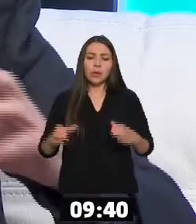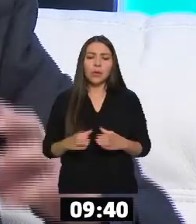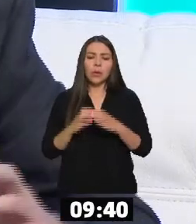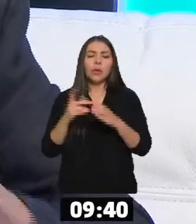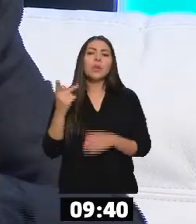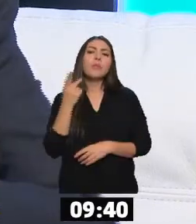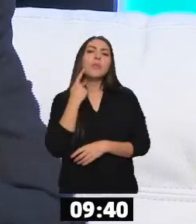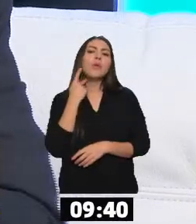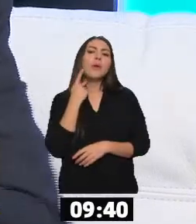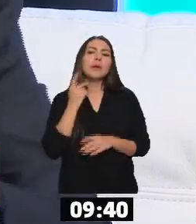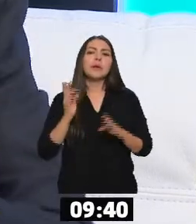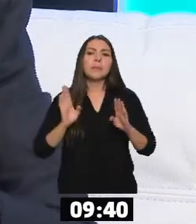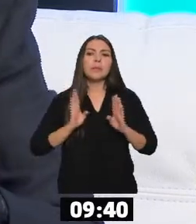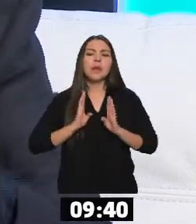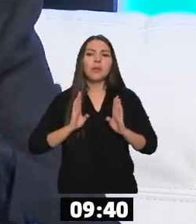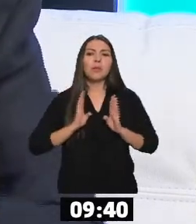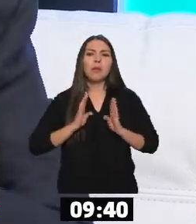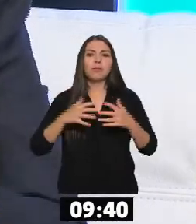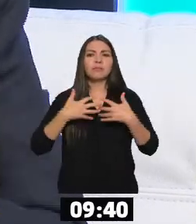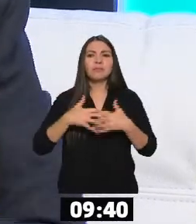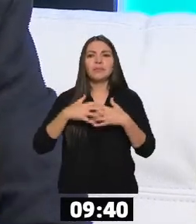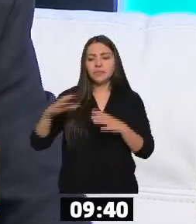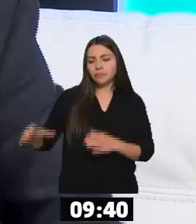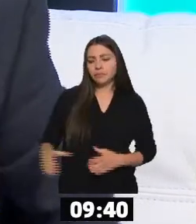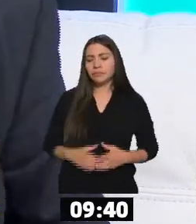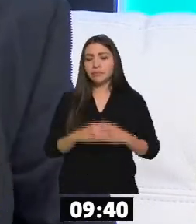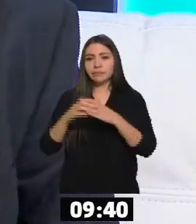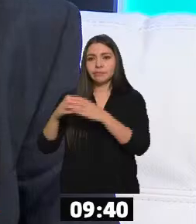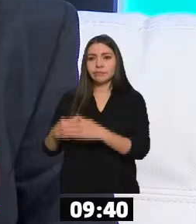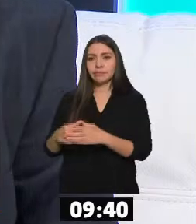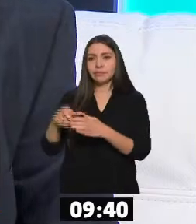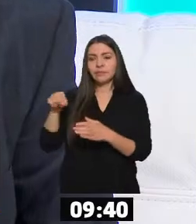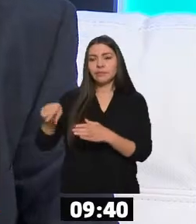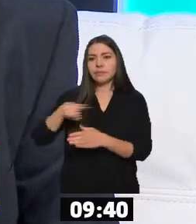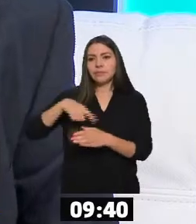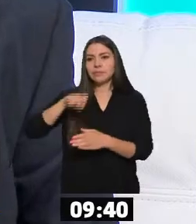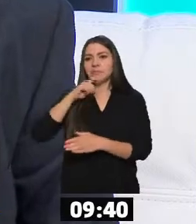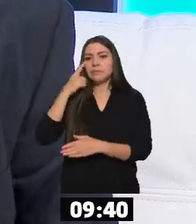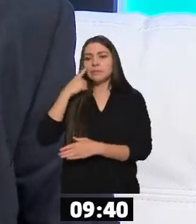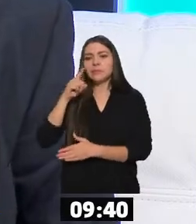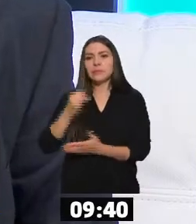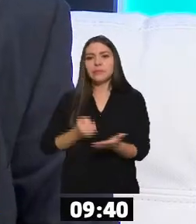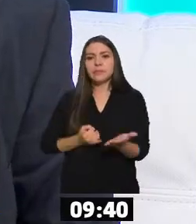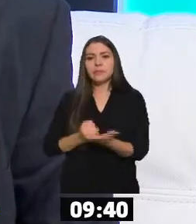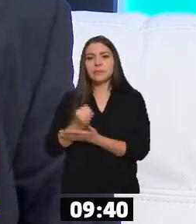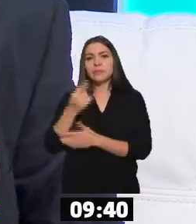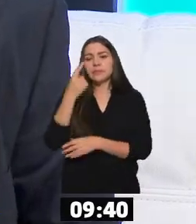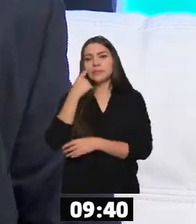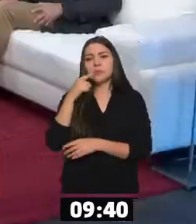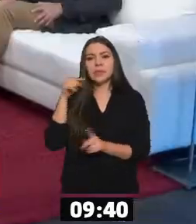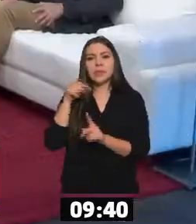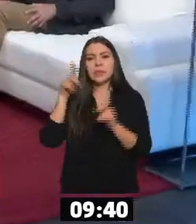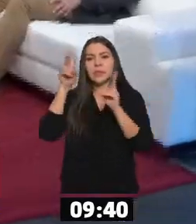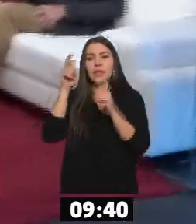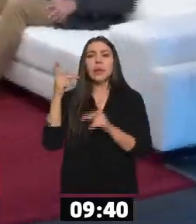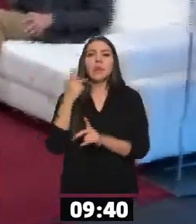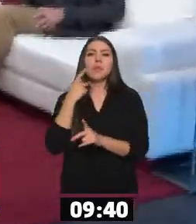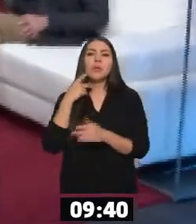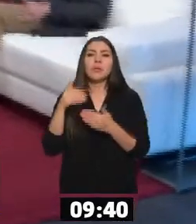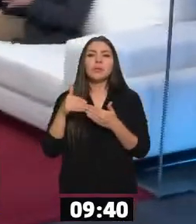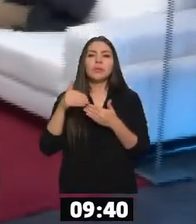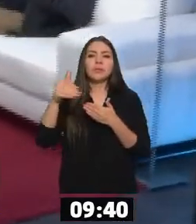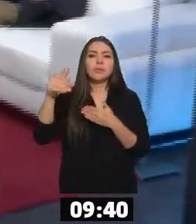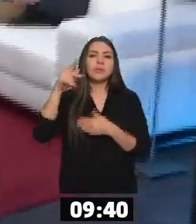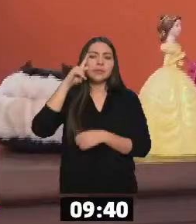político militar industrial, que es de alguna manera determinante en la línea política seguida en